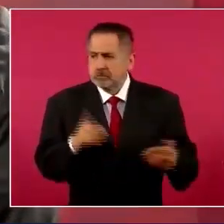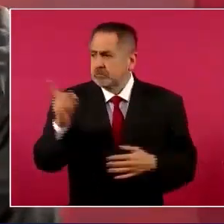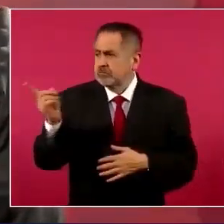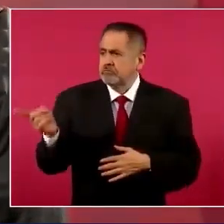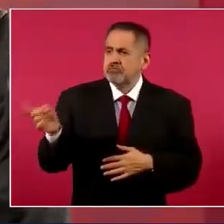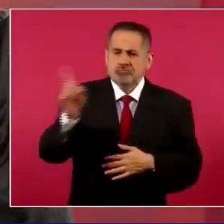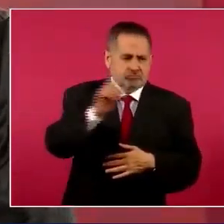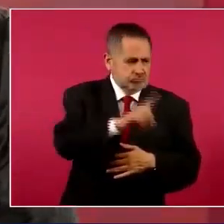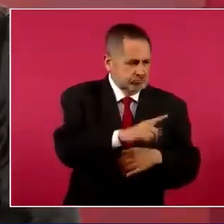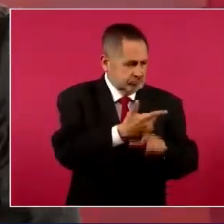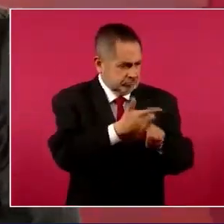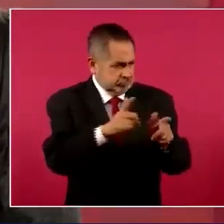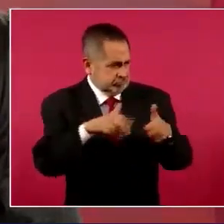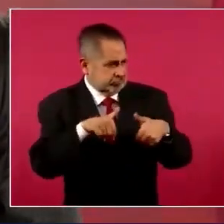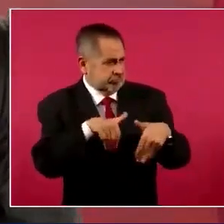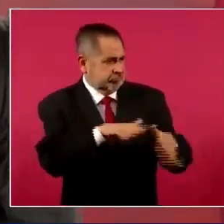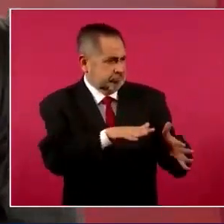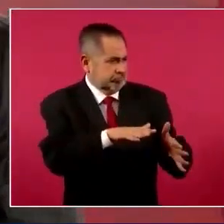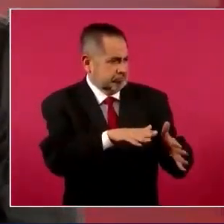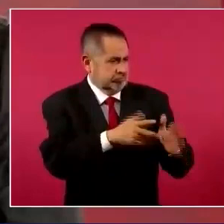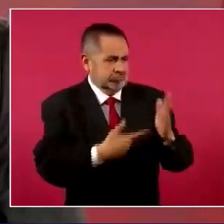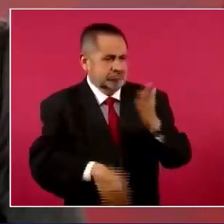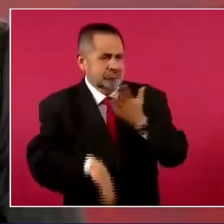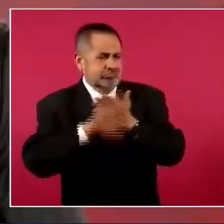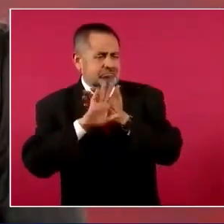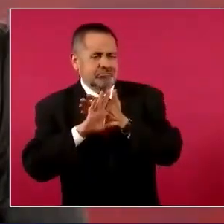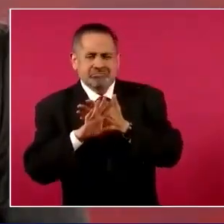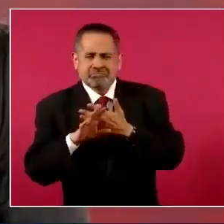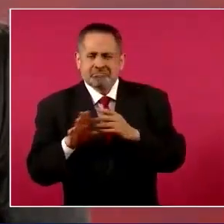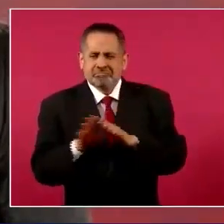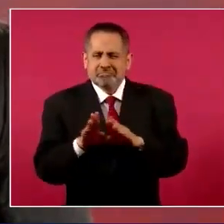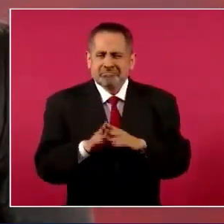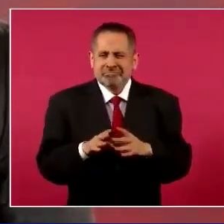le muerden la mano a quien les quitó el bozal.